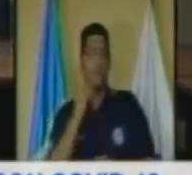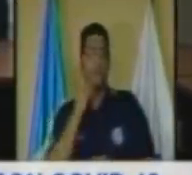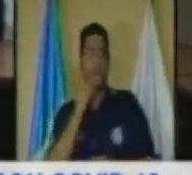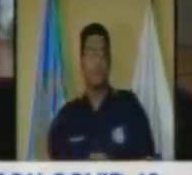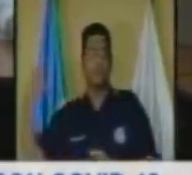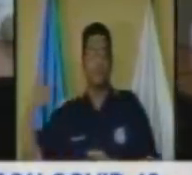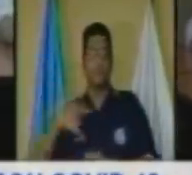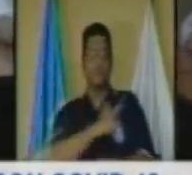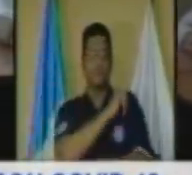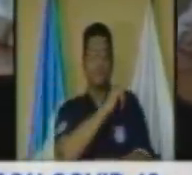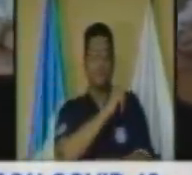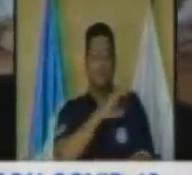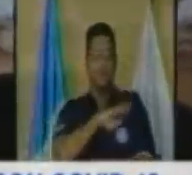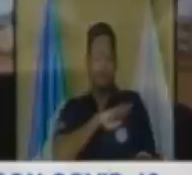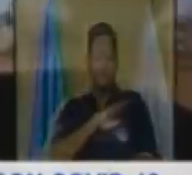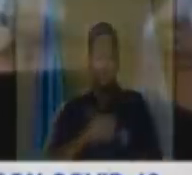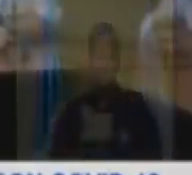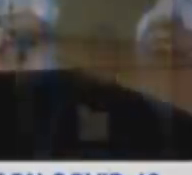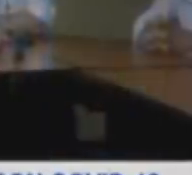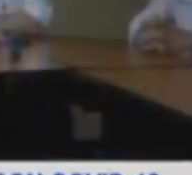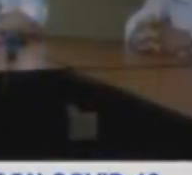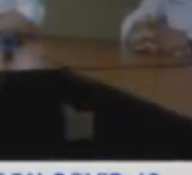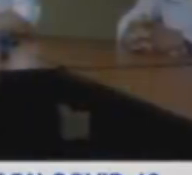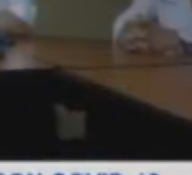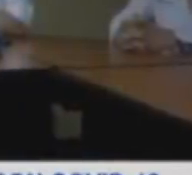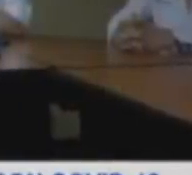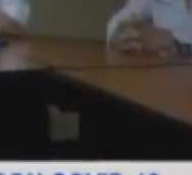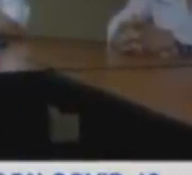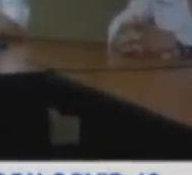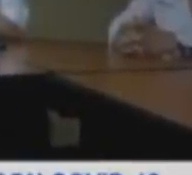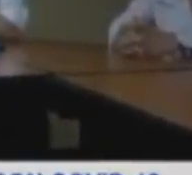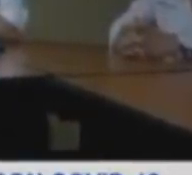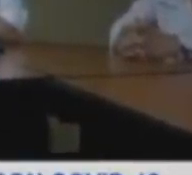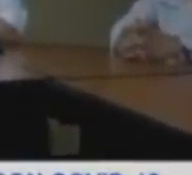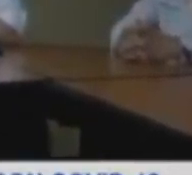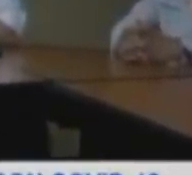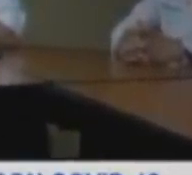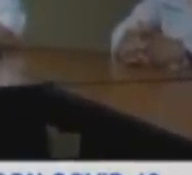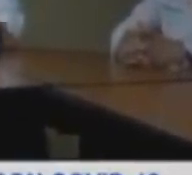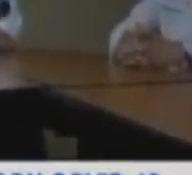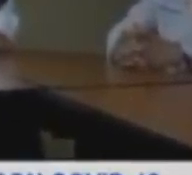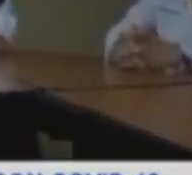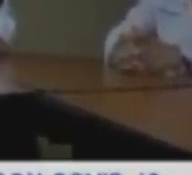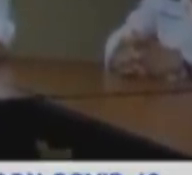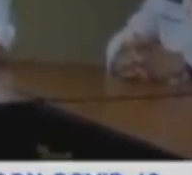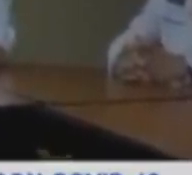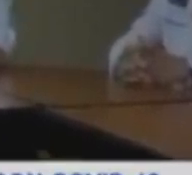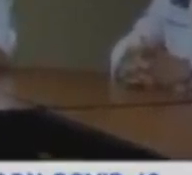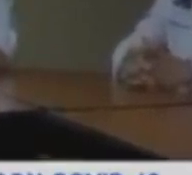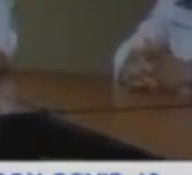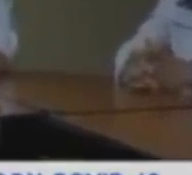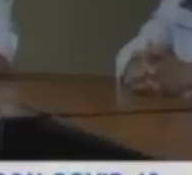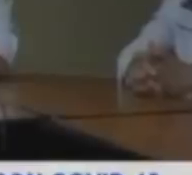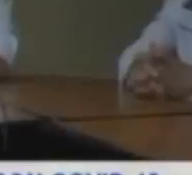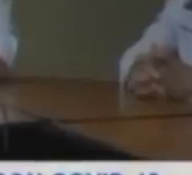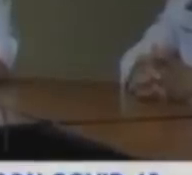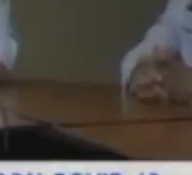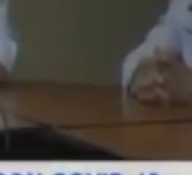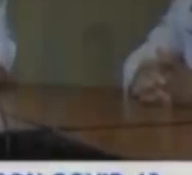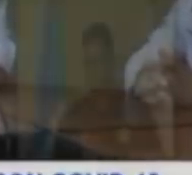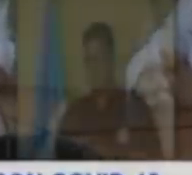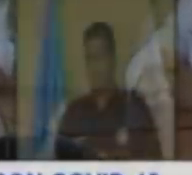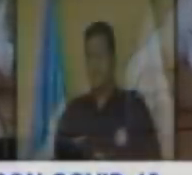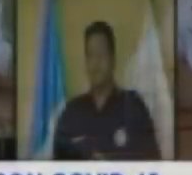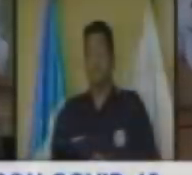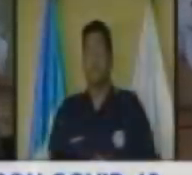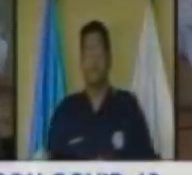Civil dé el detalle, así nos preguntan todos, por favor. Muchas gracias, señor ministro.